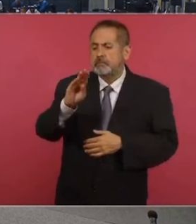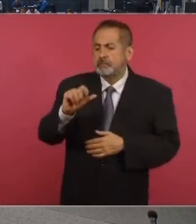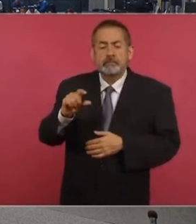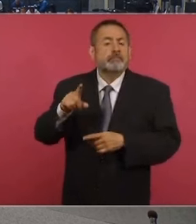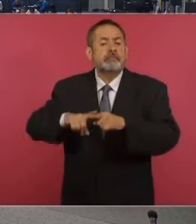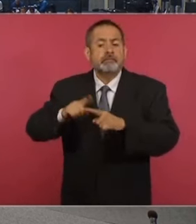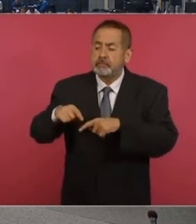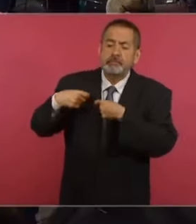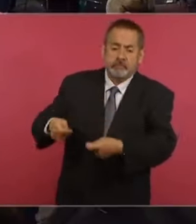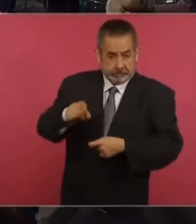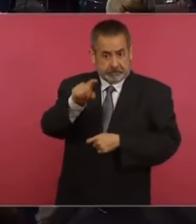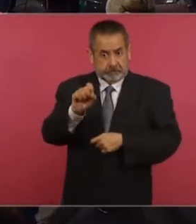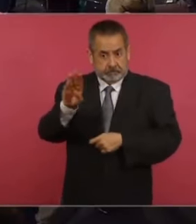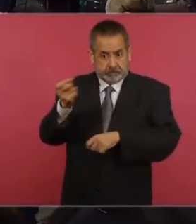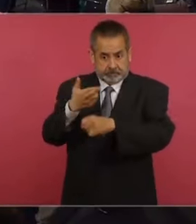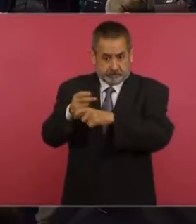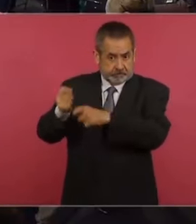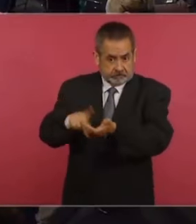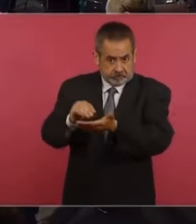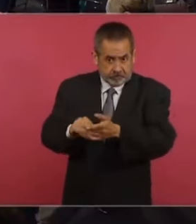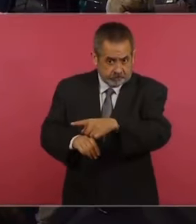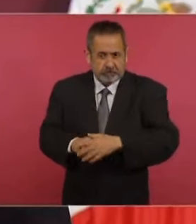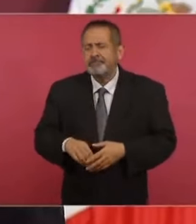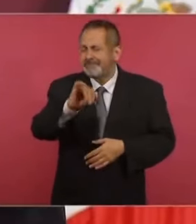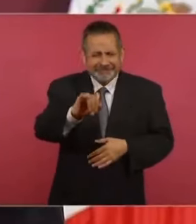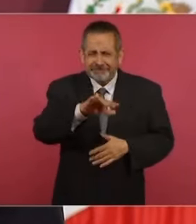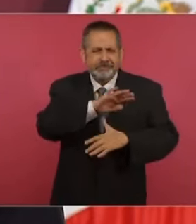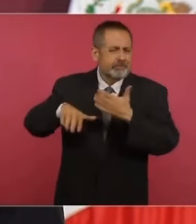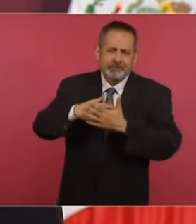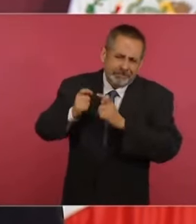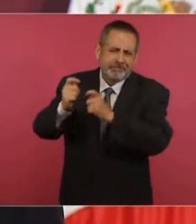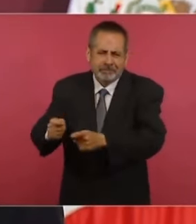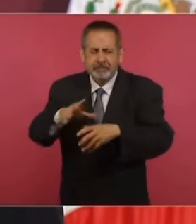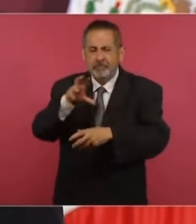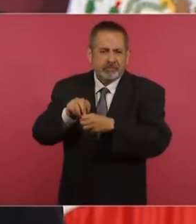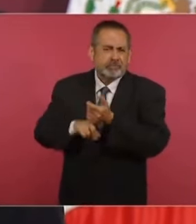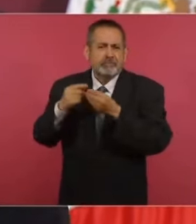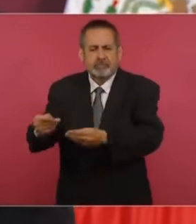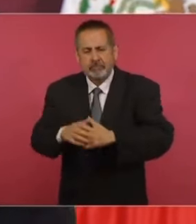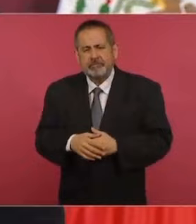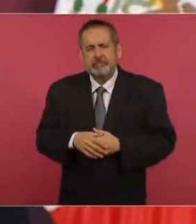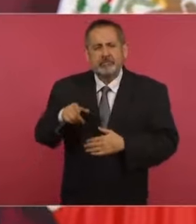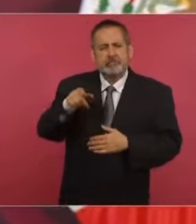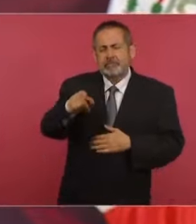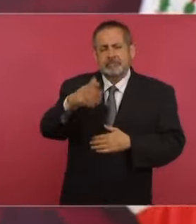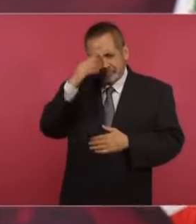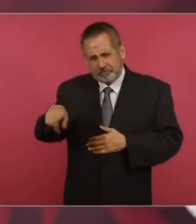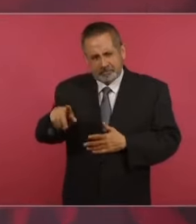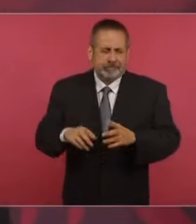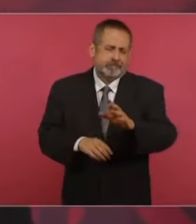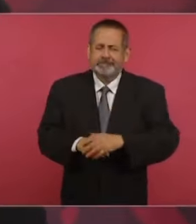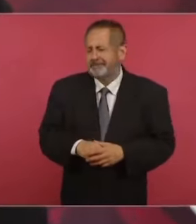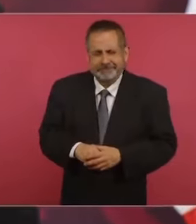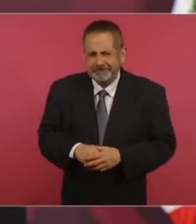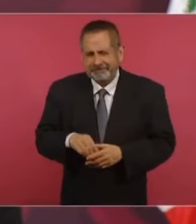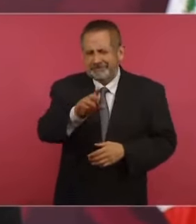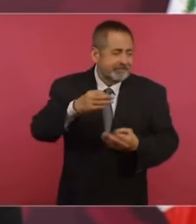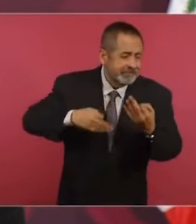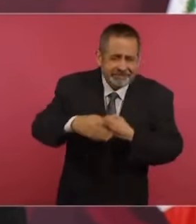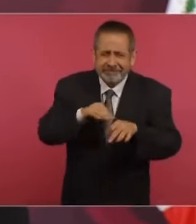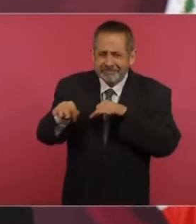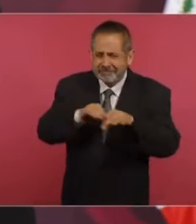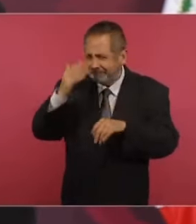próximo subsecretario? ¿Quién está al frente? Porque sí, estaba encima. Él va a ser. Él se hace cargo ya de todo. Pero no tiene conocimiento del caso, por todos estos años que tuvo la administración investigando, pues. No, estamos todos